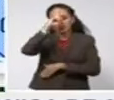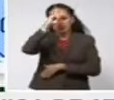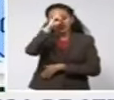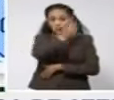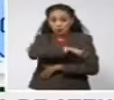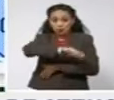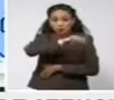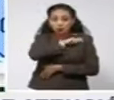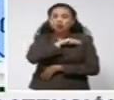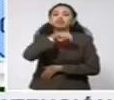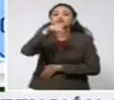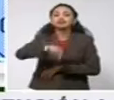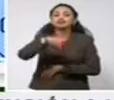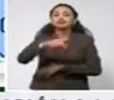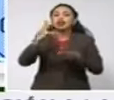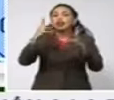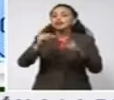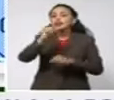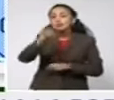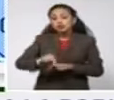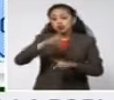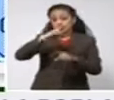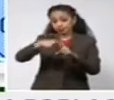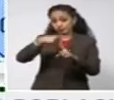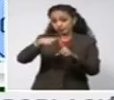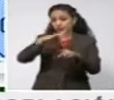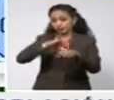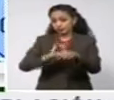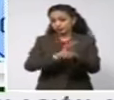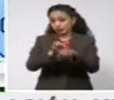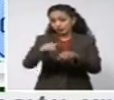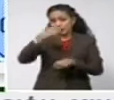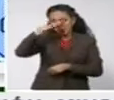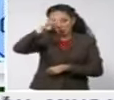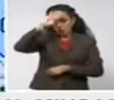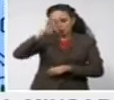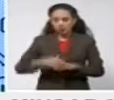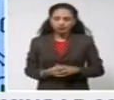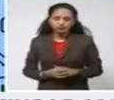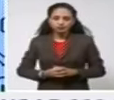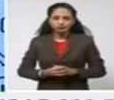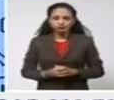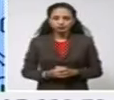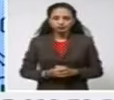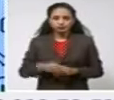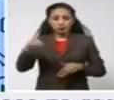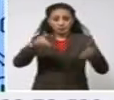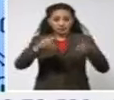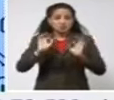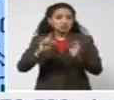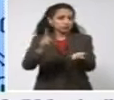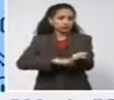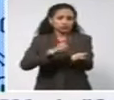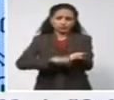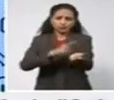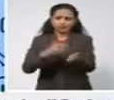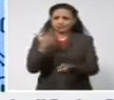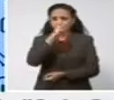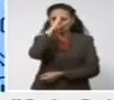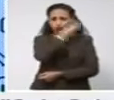la actualización de la situación epidemiológica del país frente a la COVID-19. Nos acompaña, como ya es habitual, el doctor Francisco